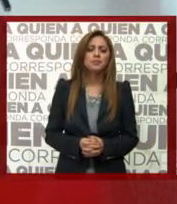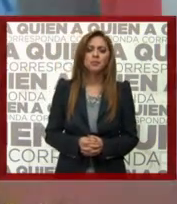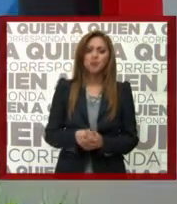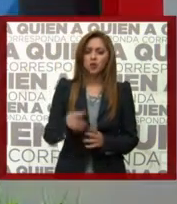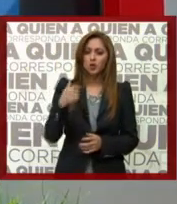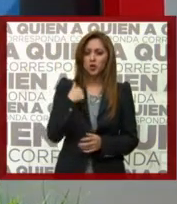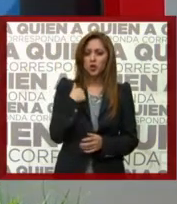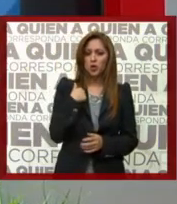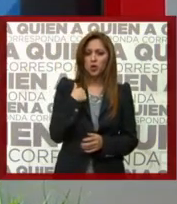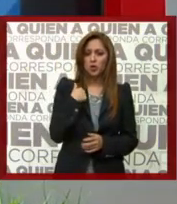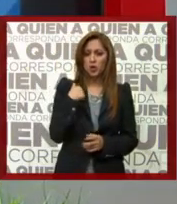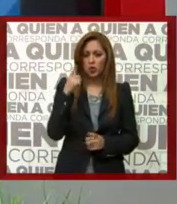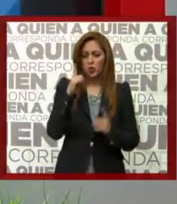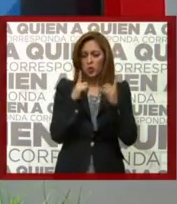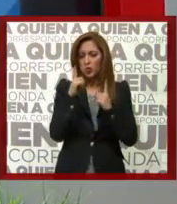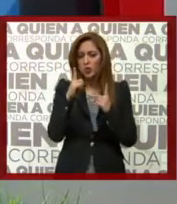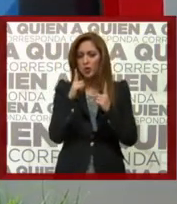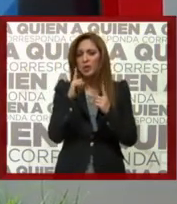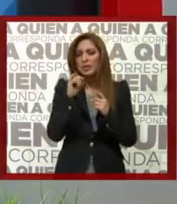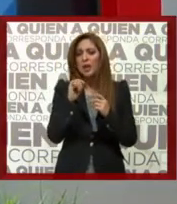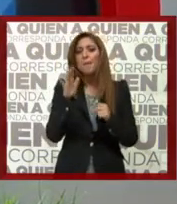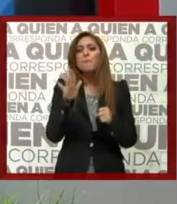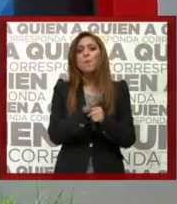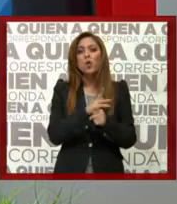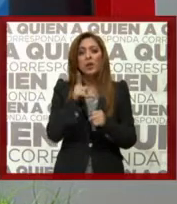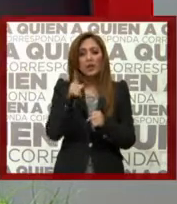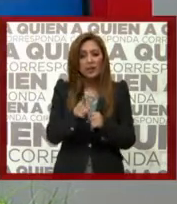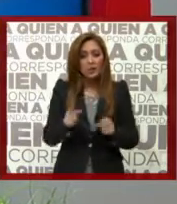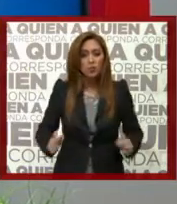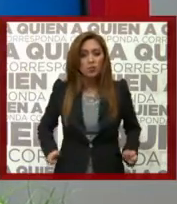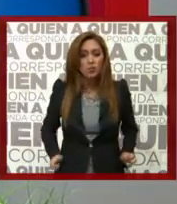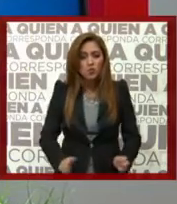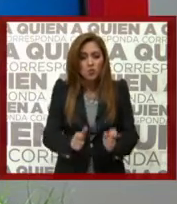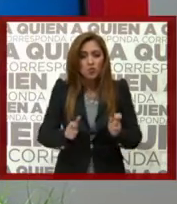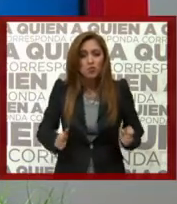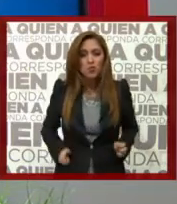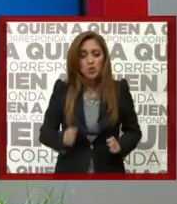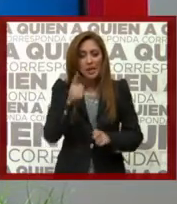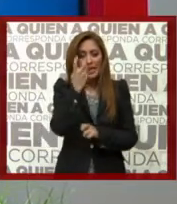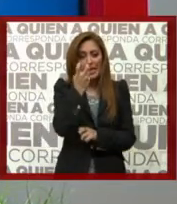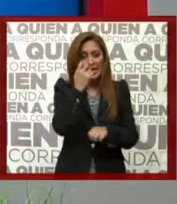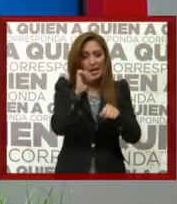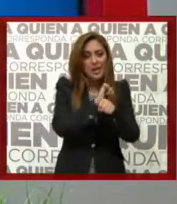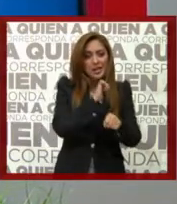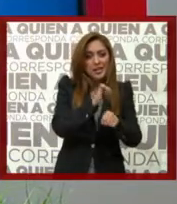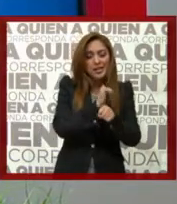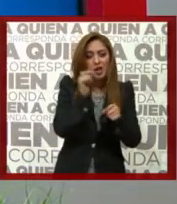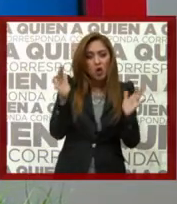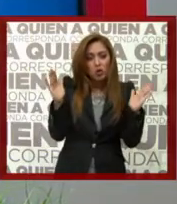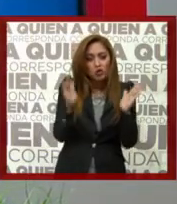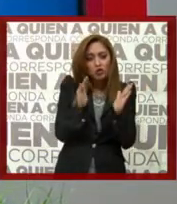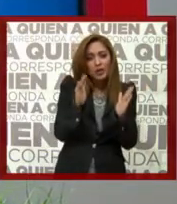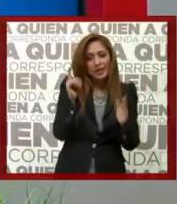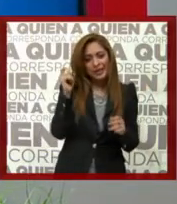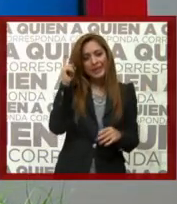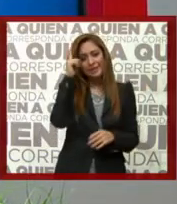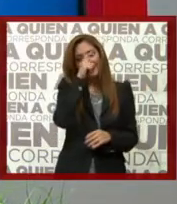dudó? Porque para subir una silla de ruedas un Ferrari debe ser medio complicado, ¿no? Sí,